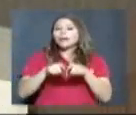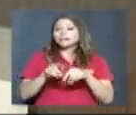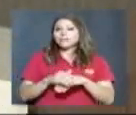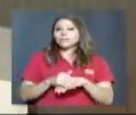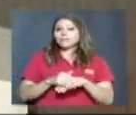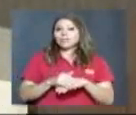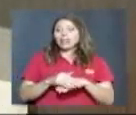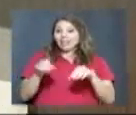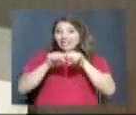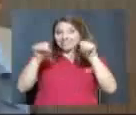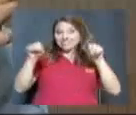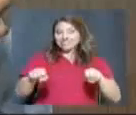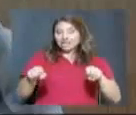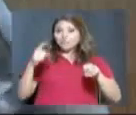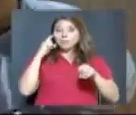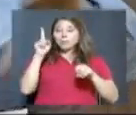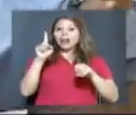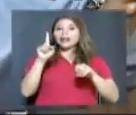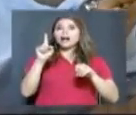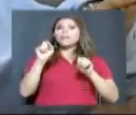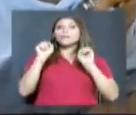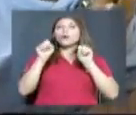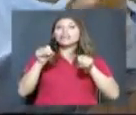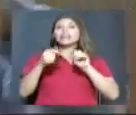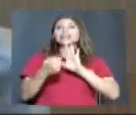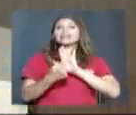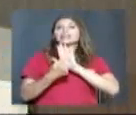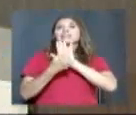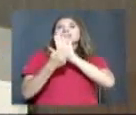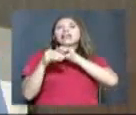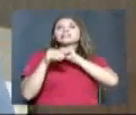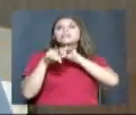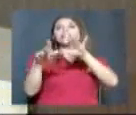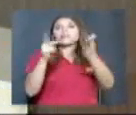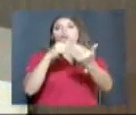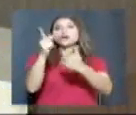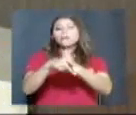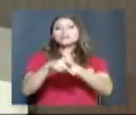de transmisión, se puede separar del productor. Y nosotros podemos tener